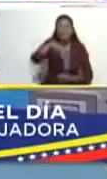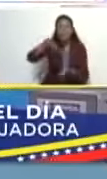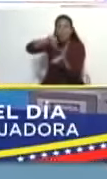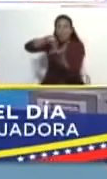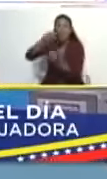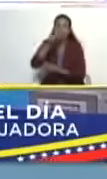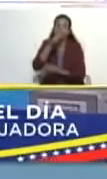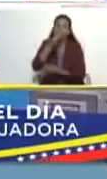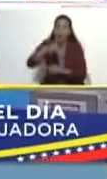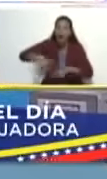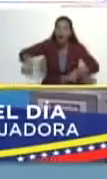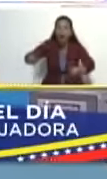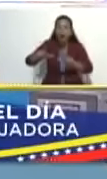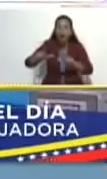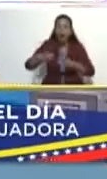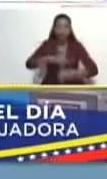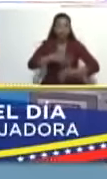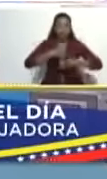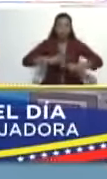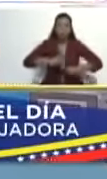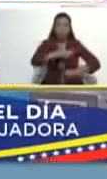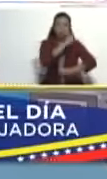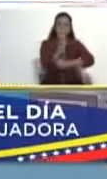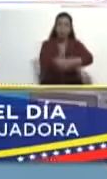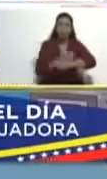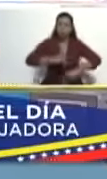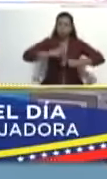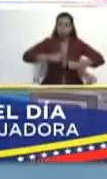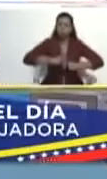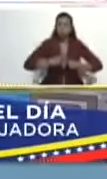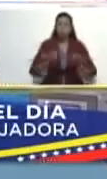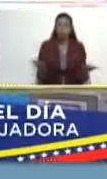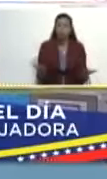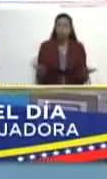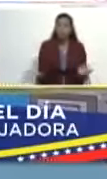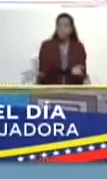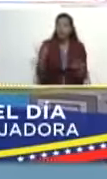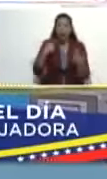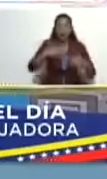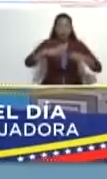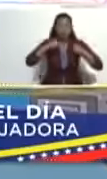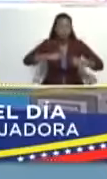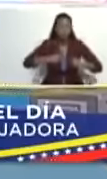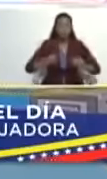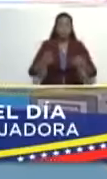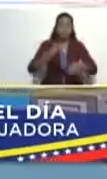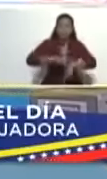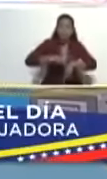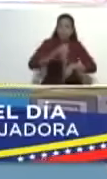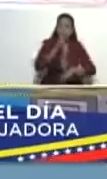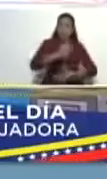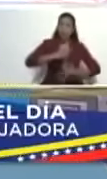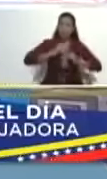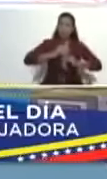trabajo, para ponernos buchones. Vamos a una etapa buchona.